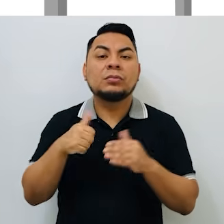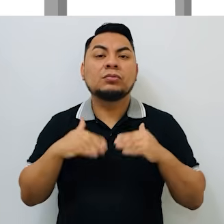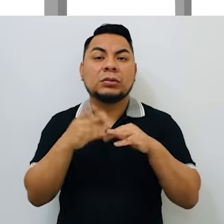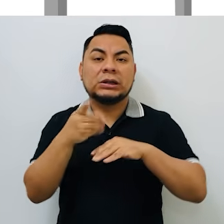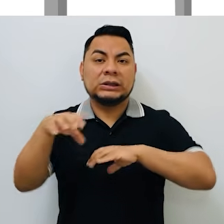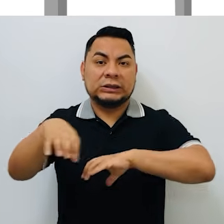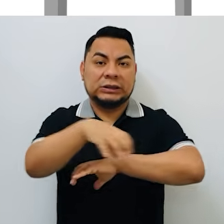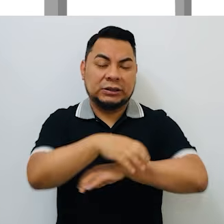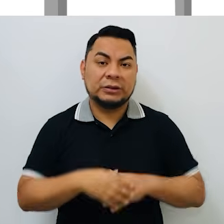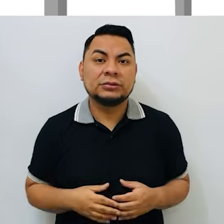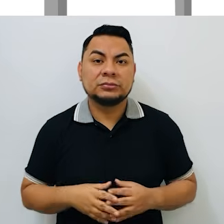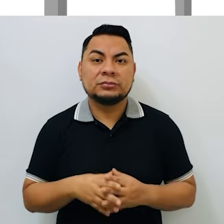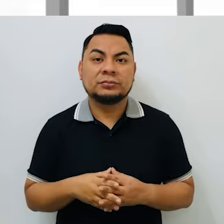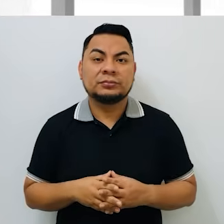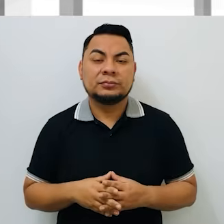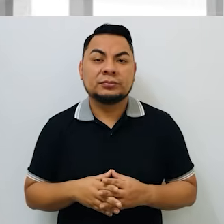elección municipal distrital.